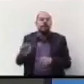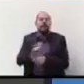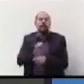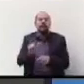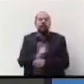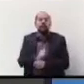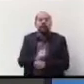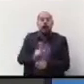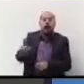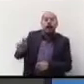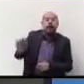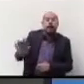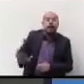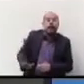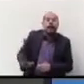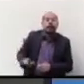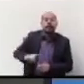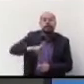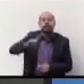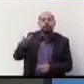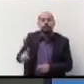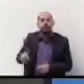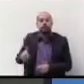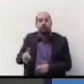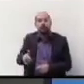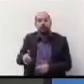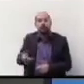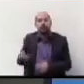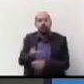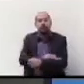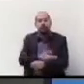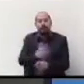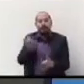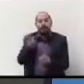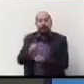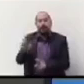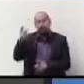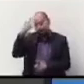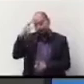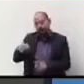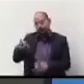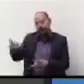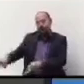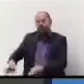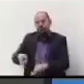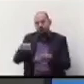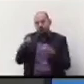bajo costo y que desafortunadamente han resultado en engaños para desapoderar de su